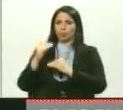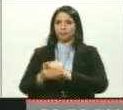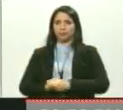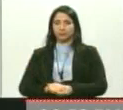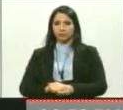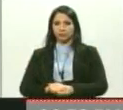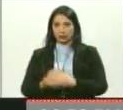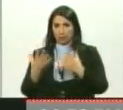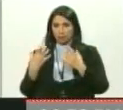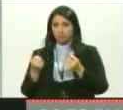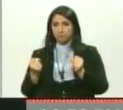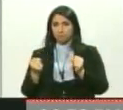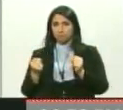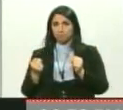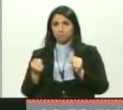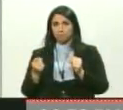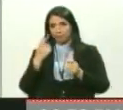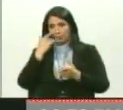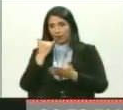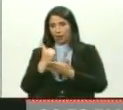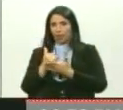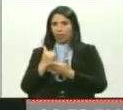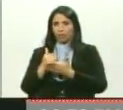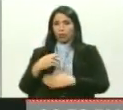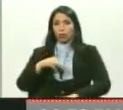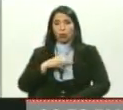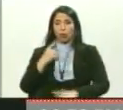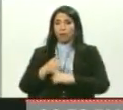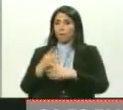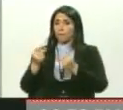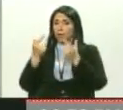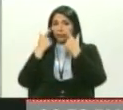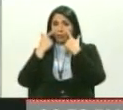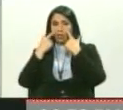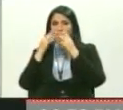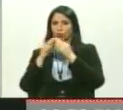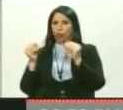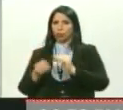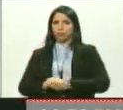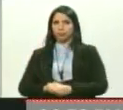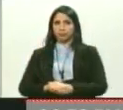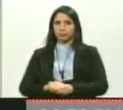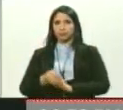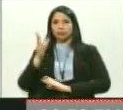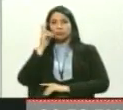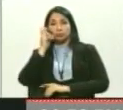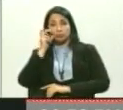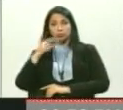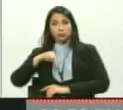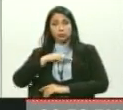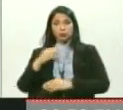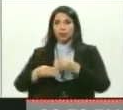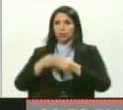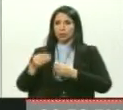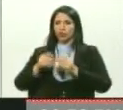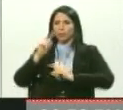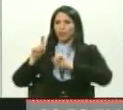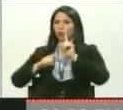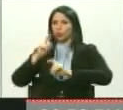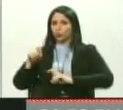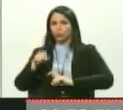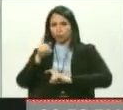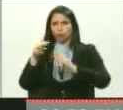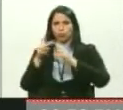¿Entiendes? Fíjate que nosotros tenemos que estar pendientes de todo esto. Escuchando, nosotros hemos hecho la encuesta, tú